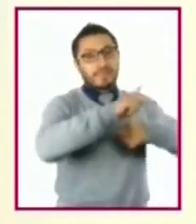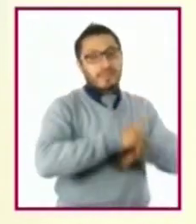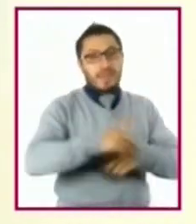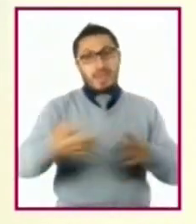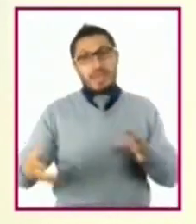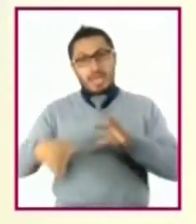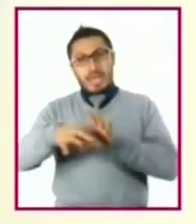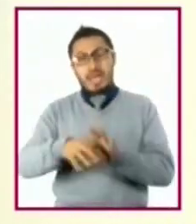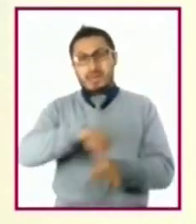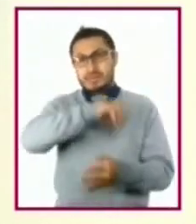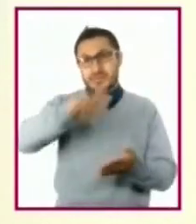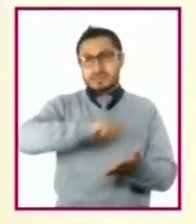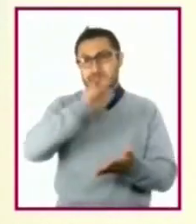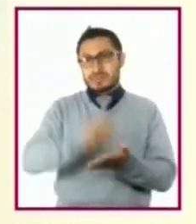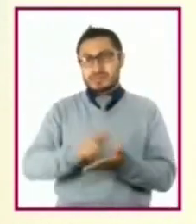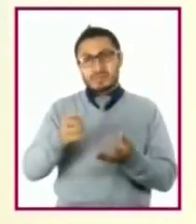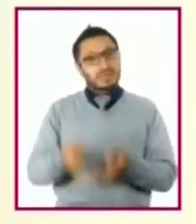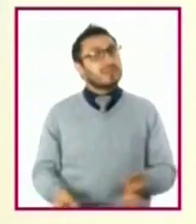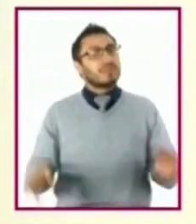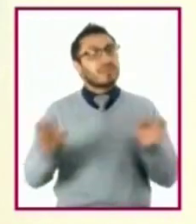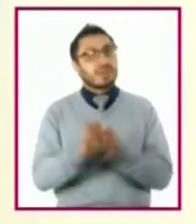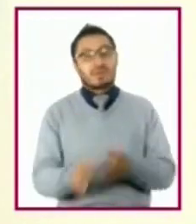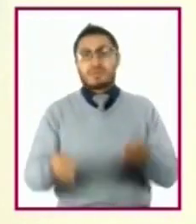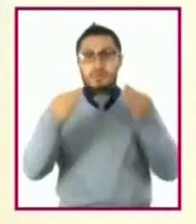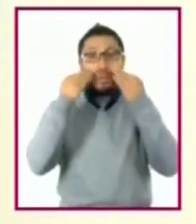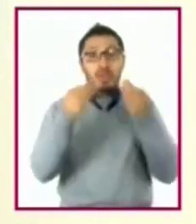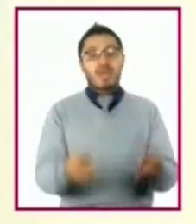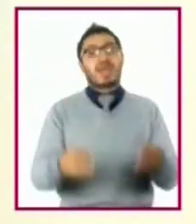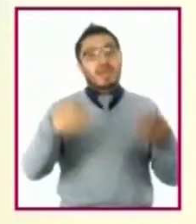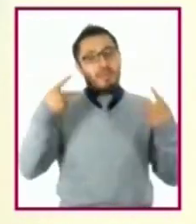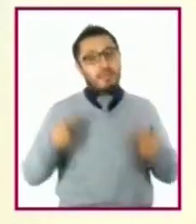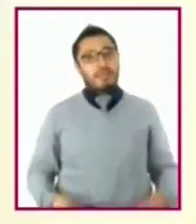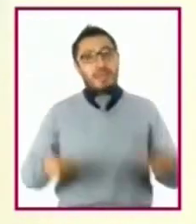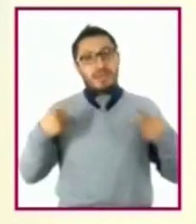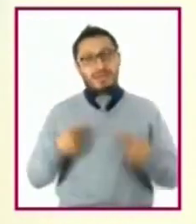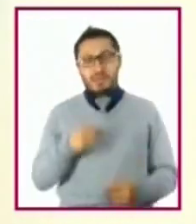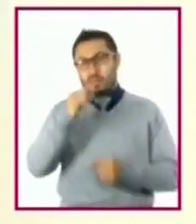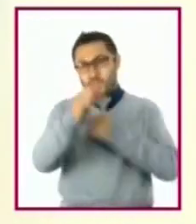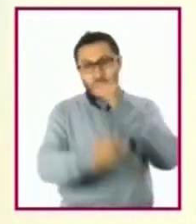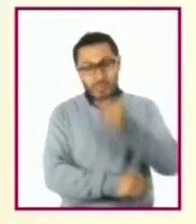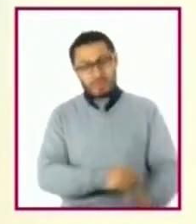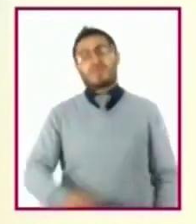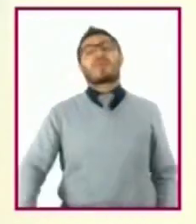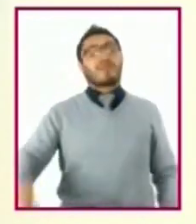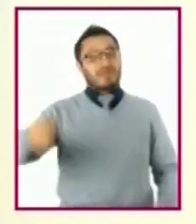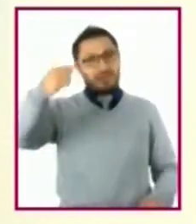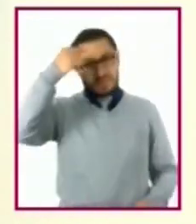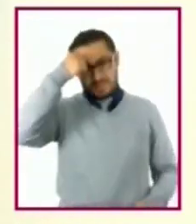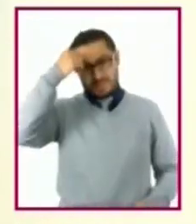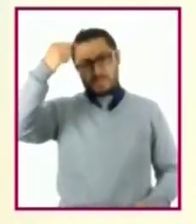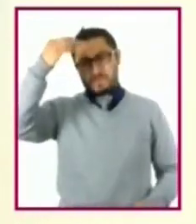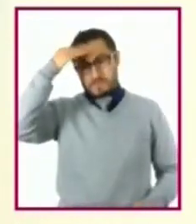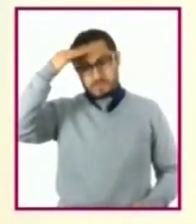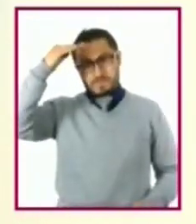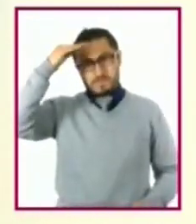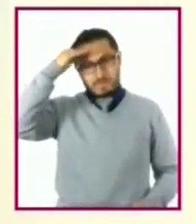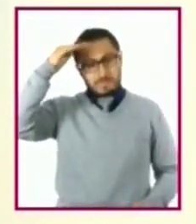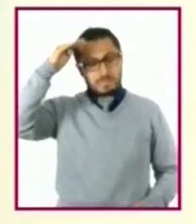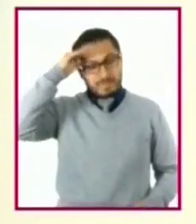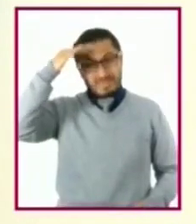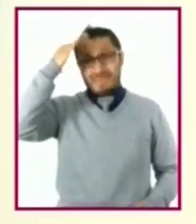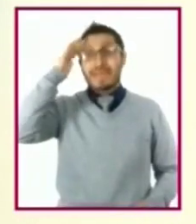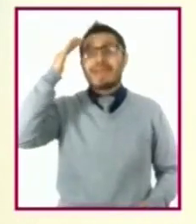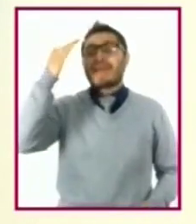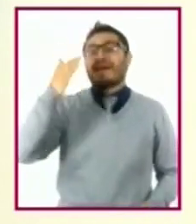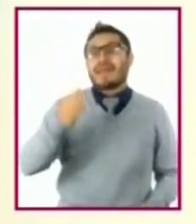fundamentales. Veremos cómo la humanidad ha hecho conciencia y luchado por sus derechos a partir de esfuerzos individuales